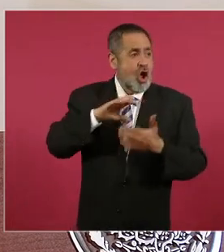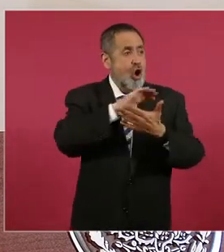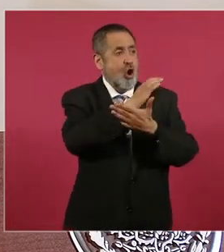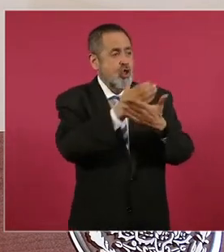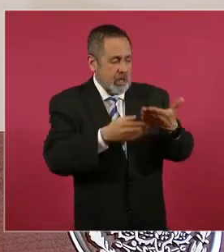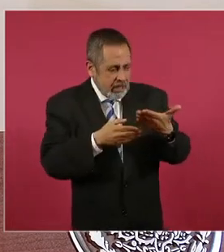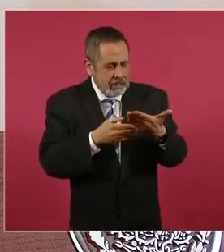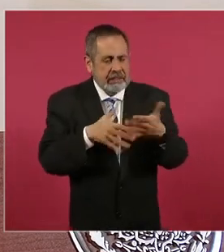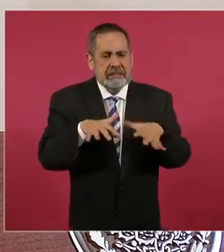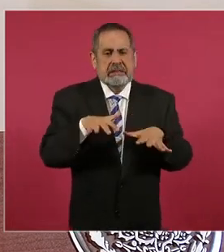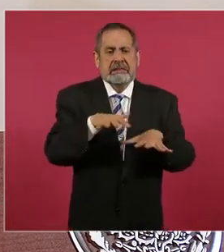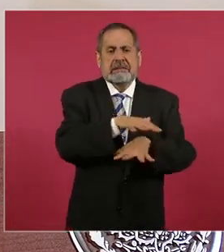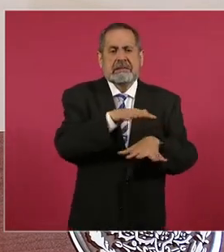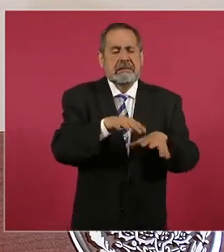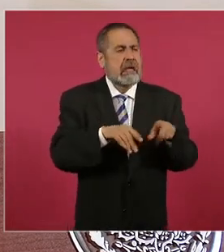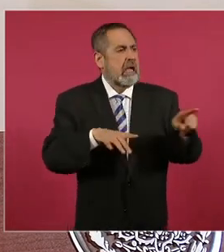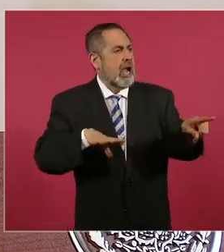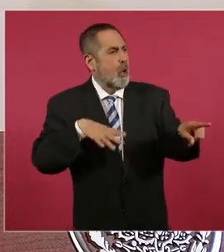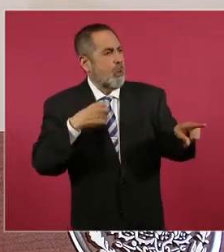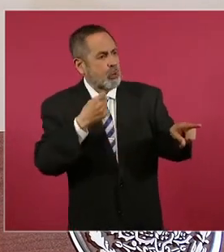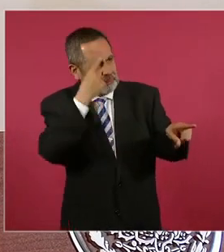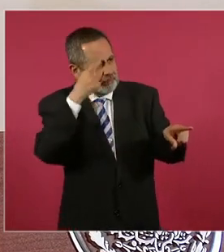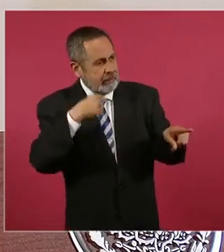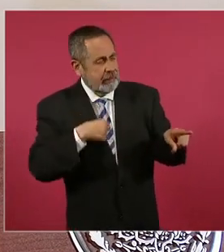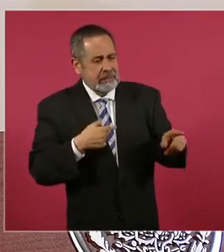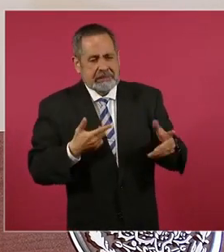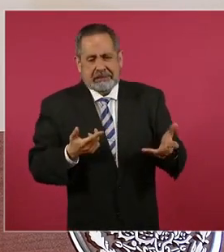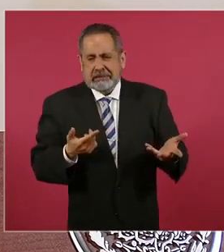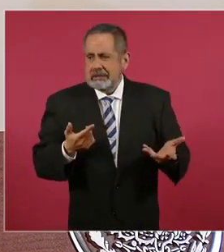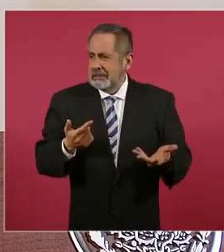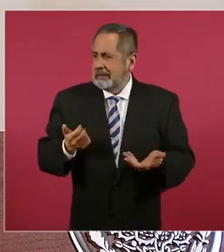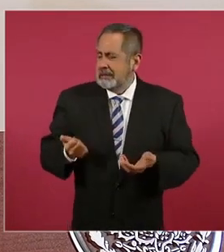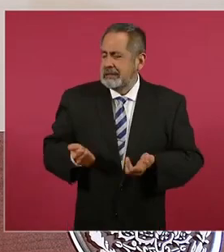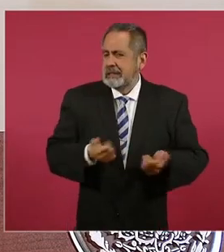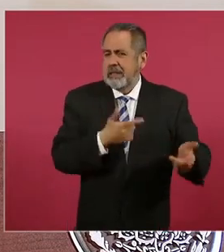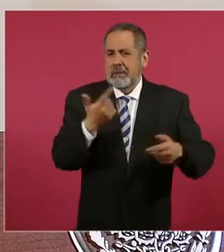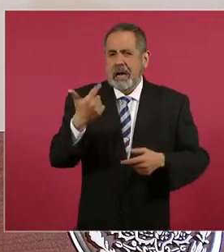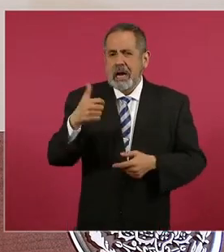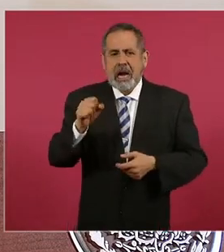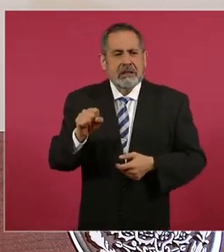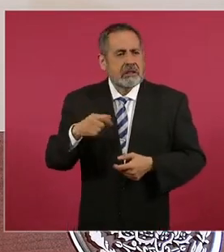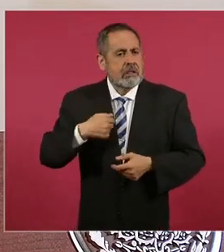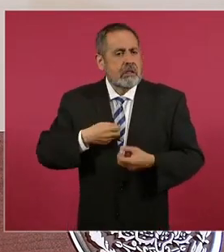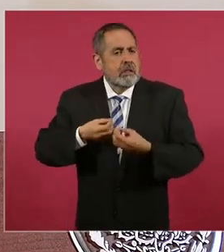leoninos para el transporte de gas.